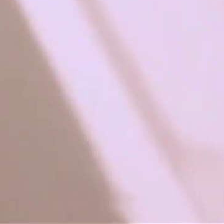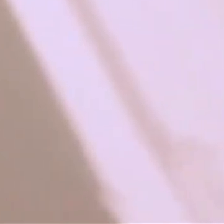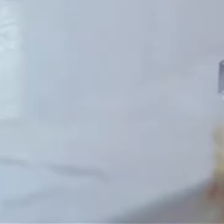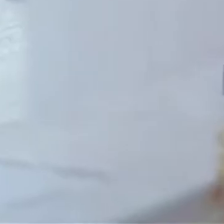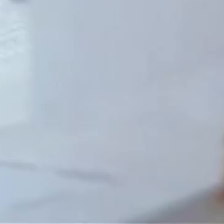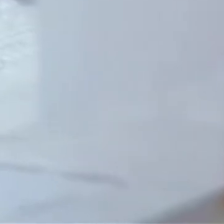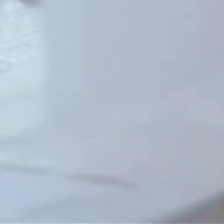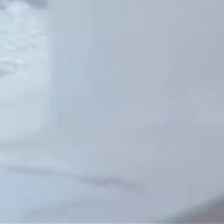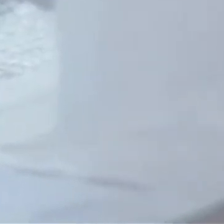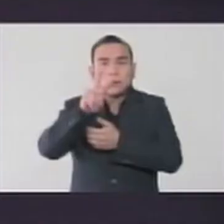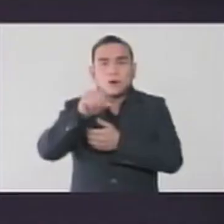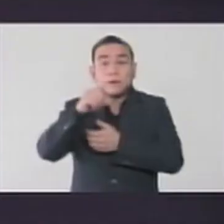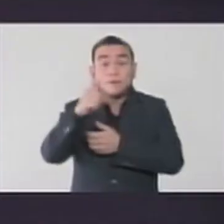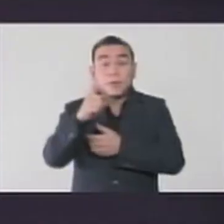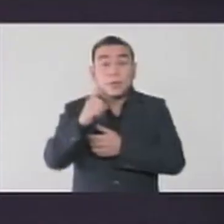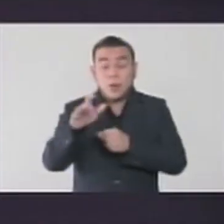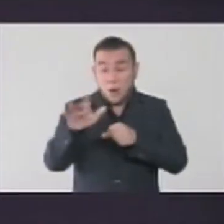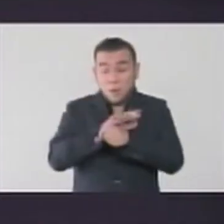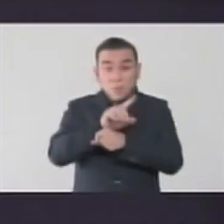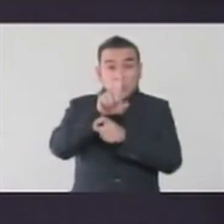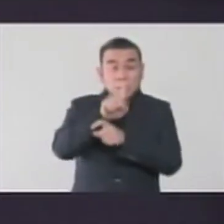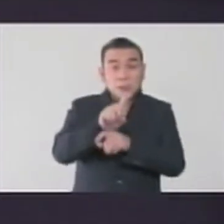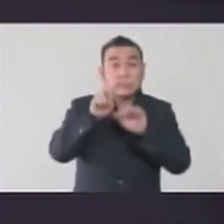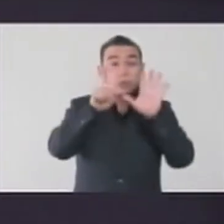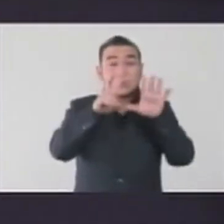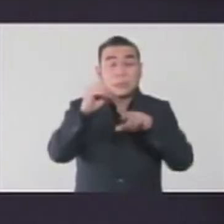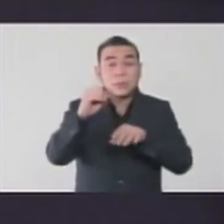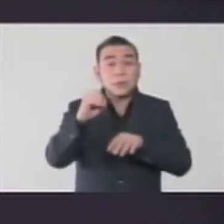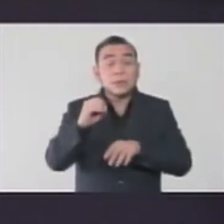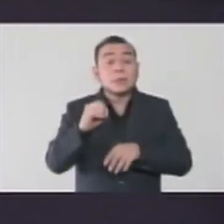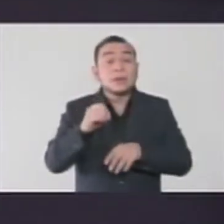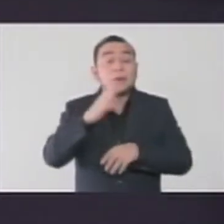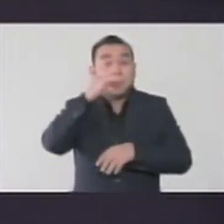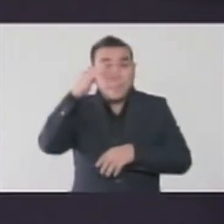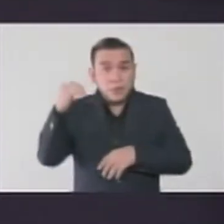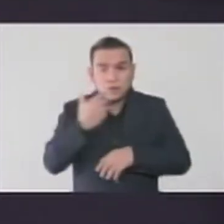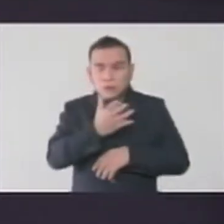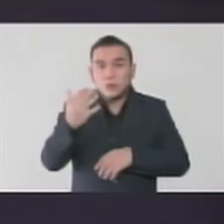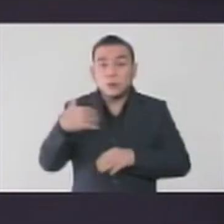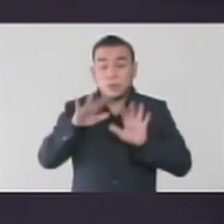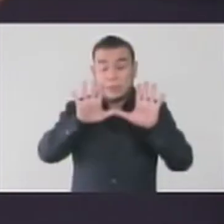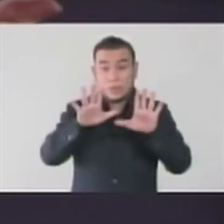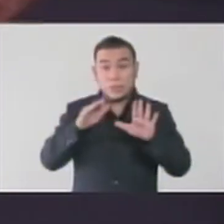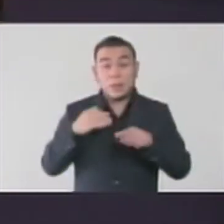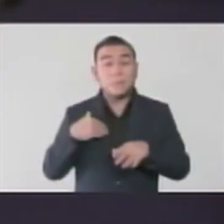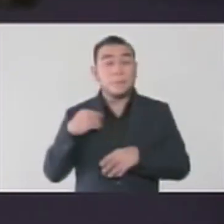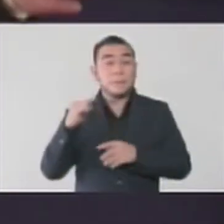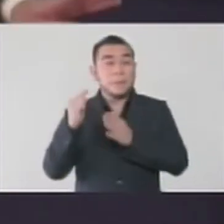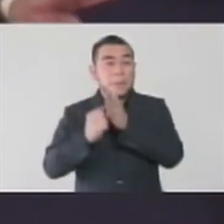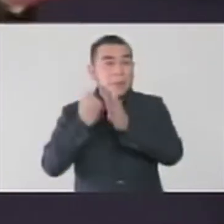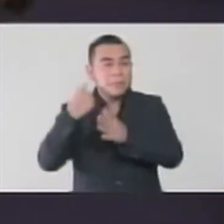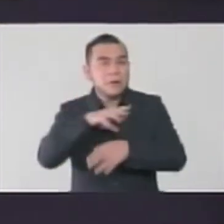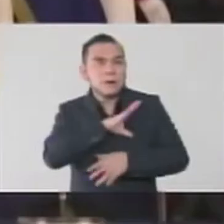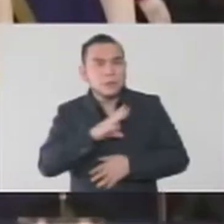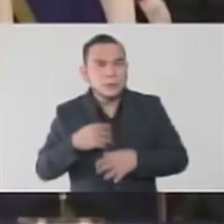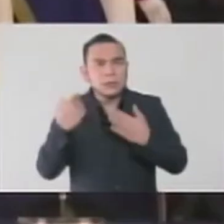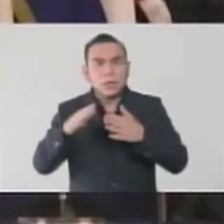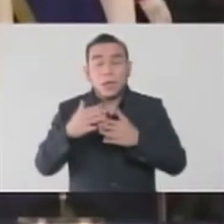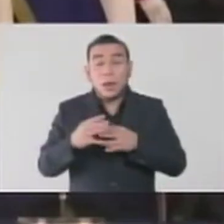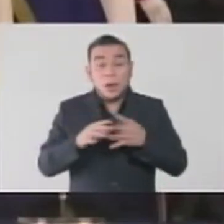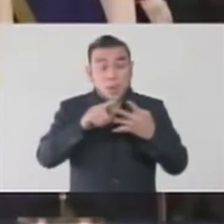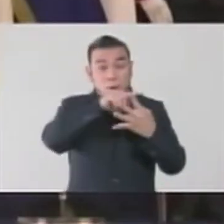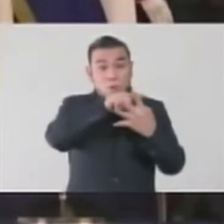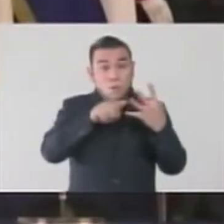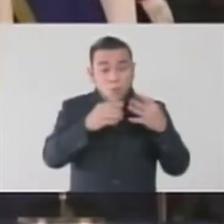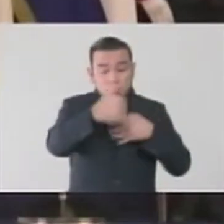19 estamos en los 10 países top del kóvacs pero además negociamos directamente con los cuatro fabricantes